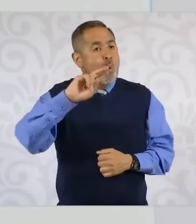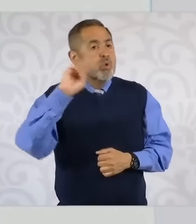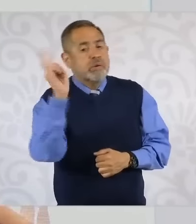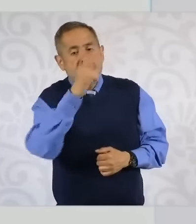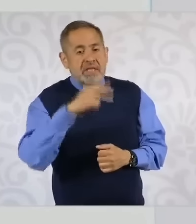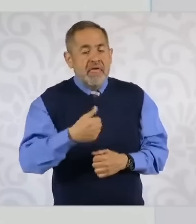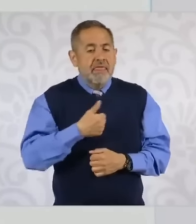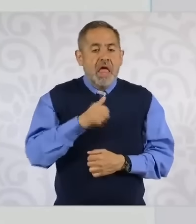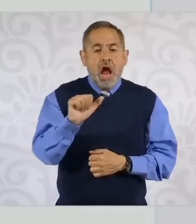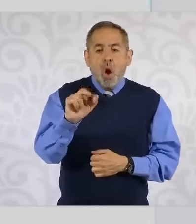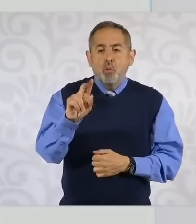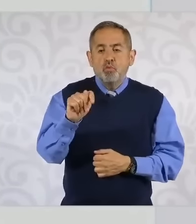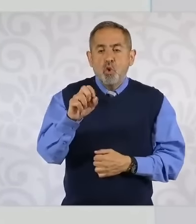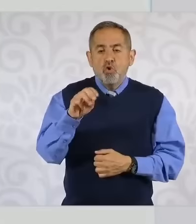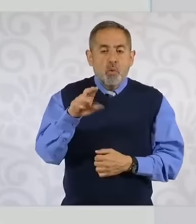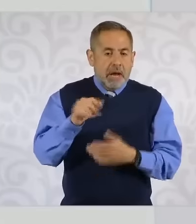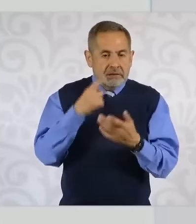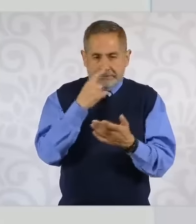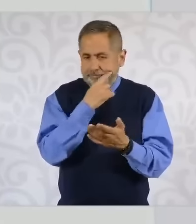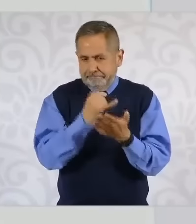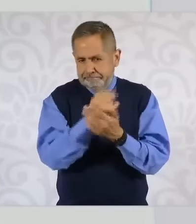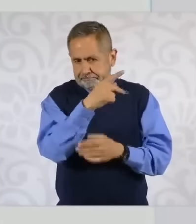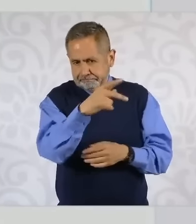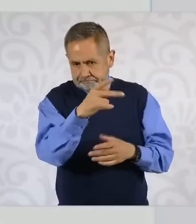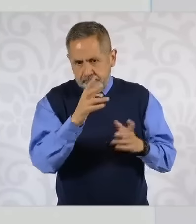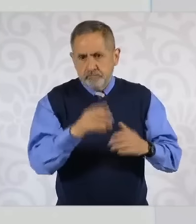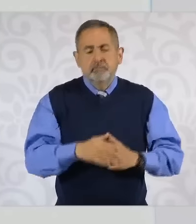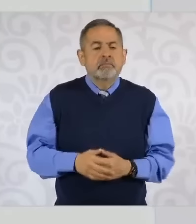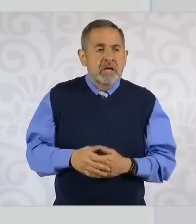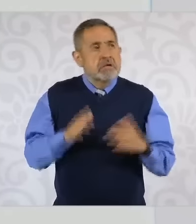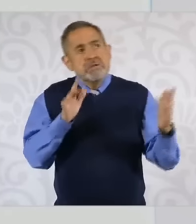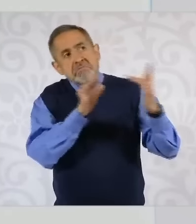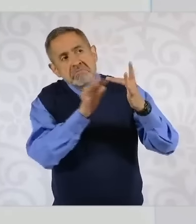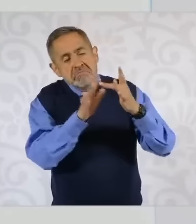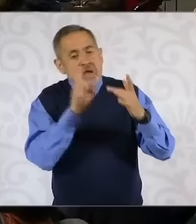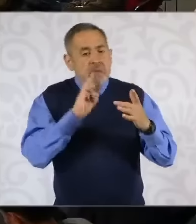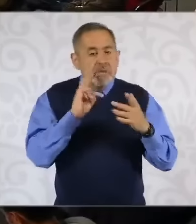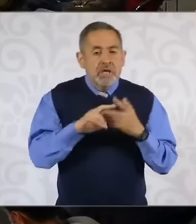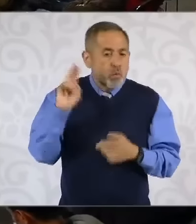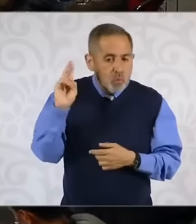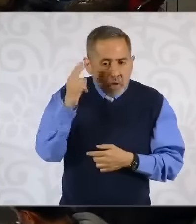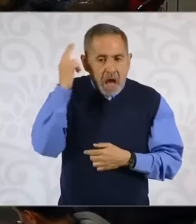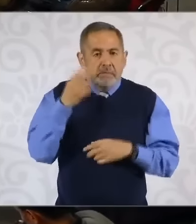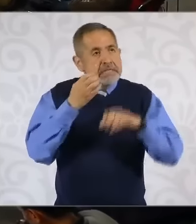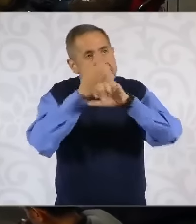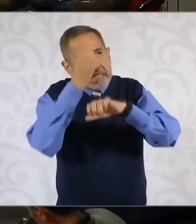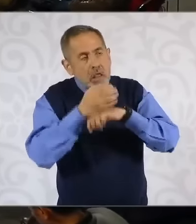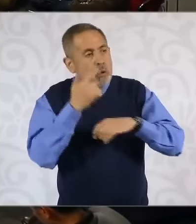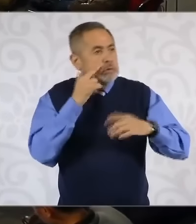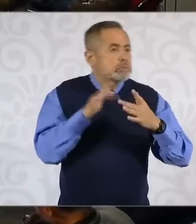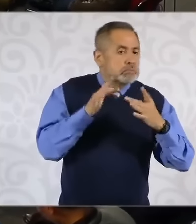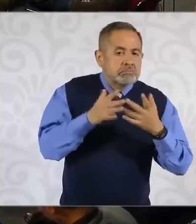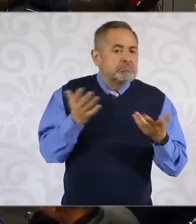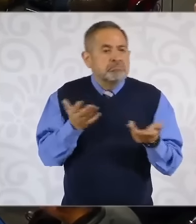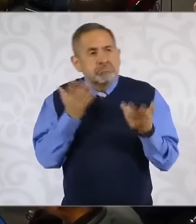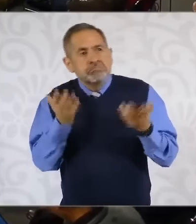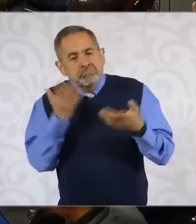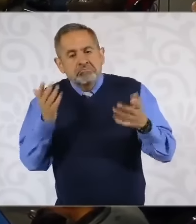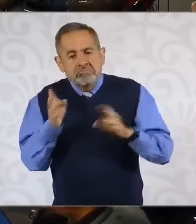se va a entrar en contacto con ellas de los estados o la UNAM, para ver qué capacidad